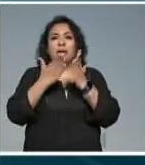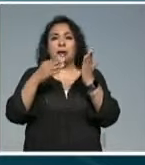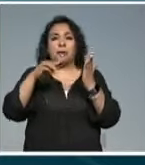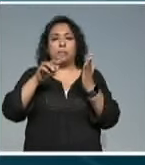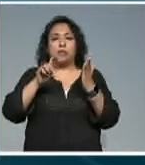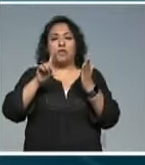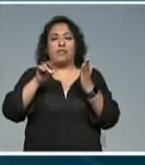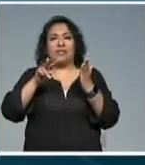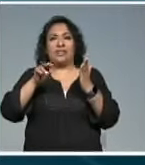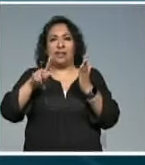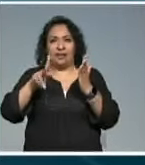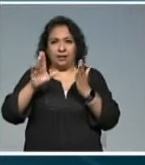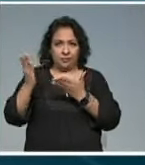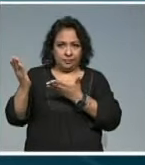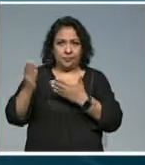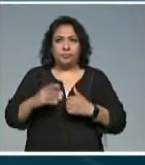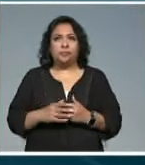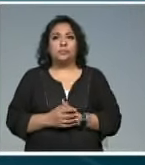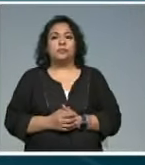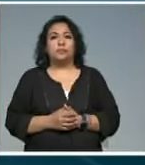Dick.